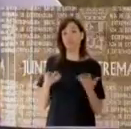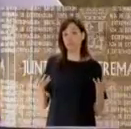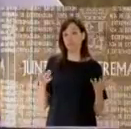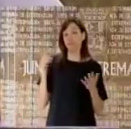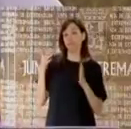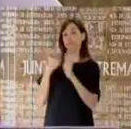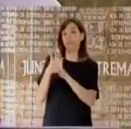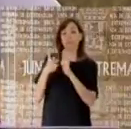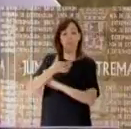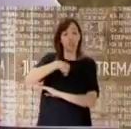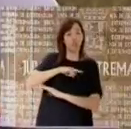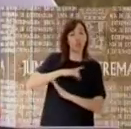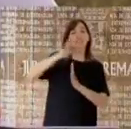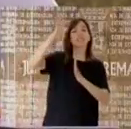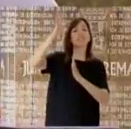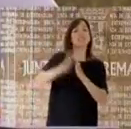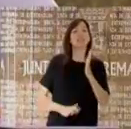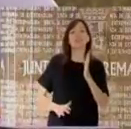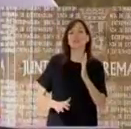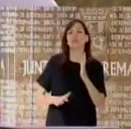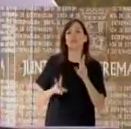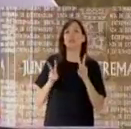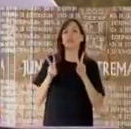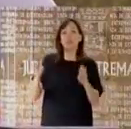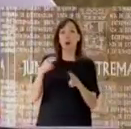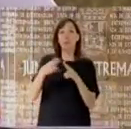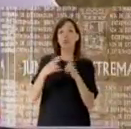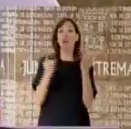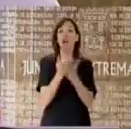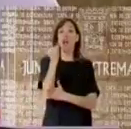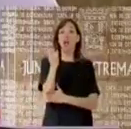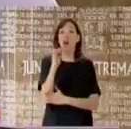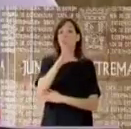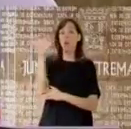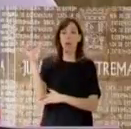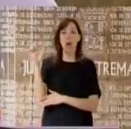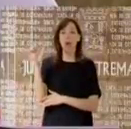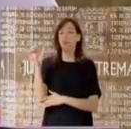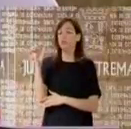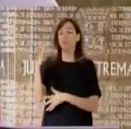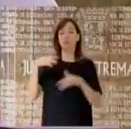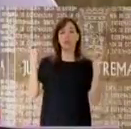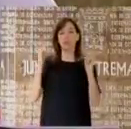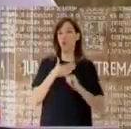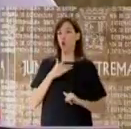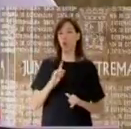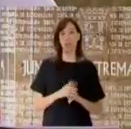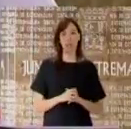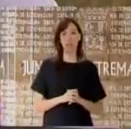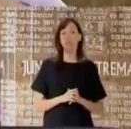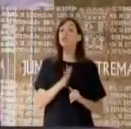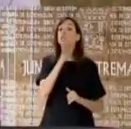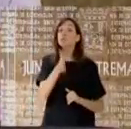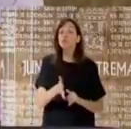no queremos ningún recorte de la política agraria comunitaria. ¿Por qué? Porque a nadie se le olvide que